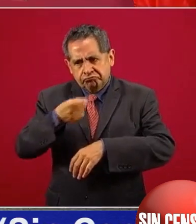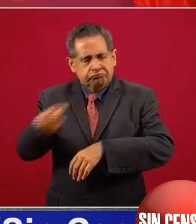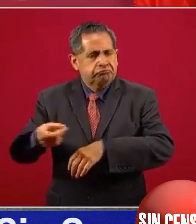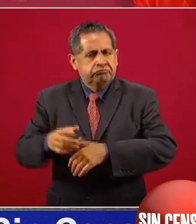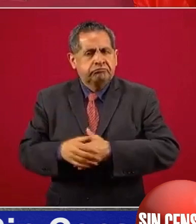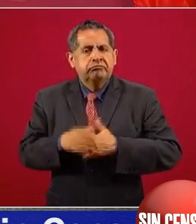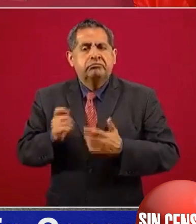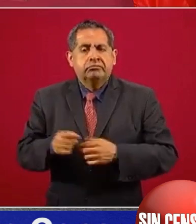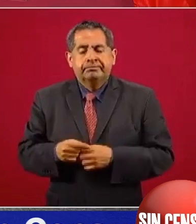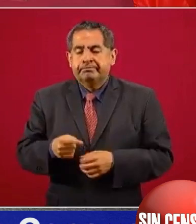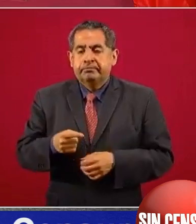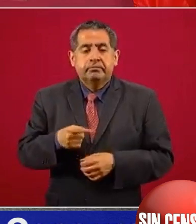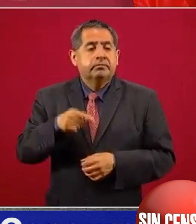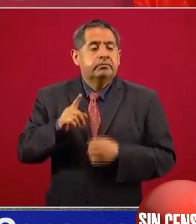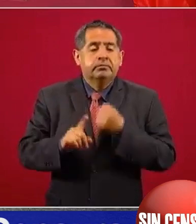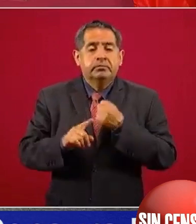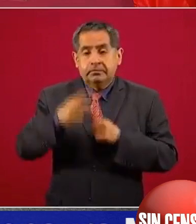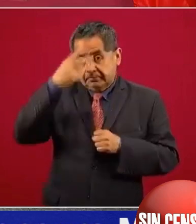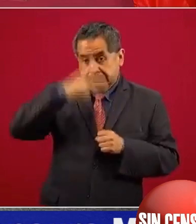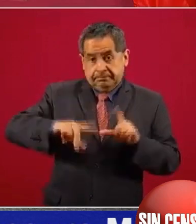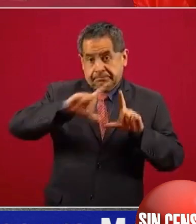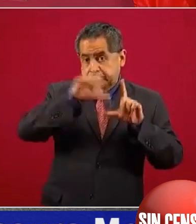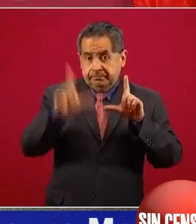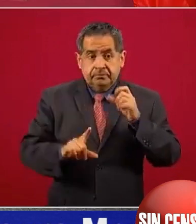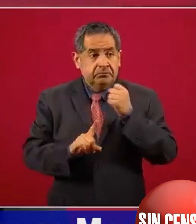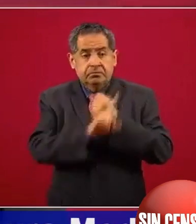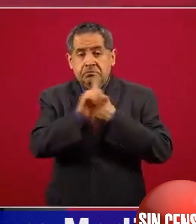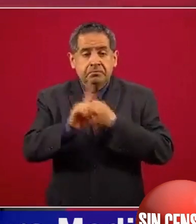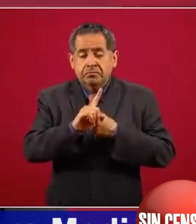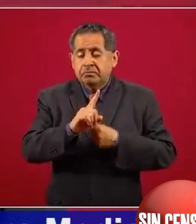de que el principal problema de México